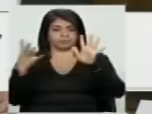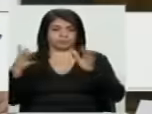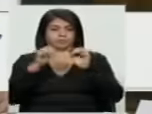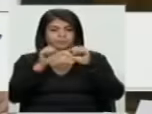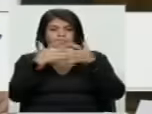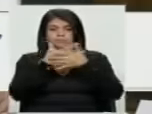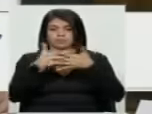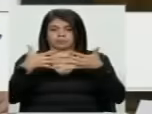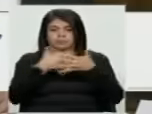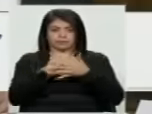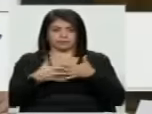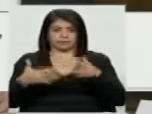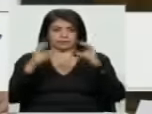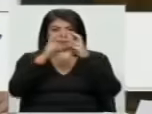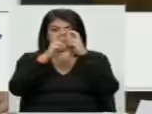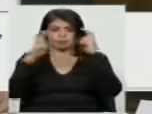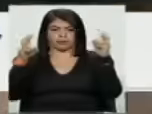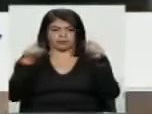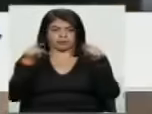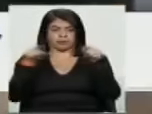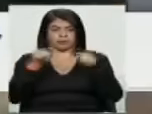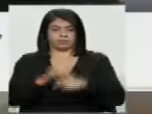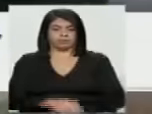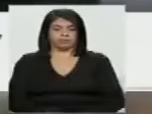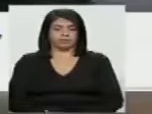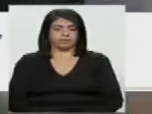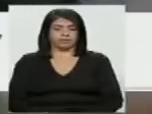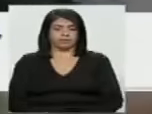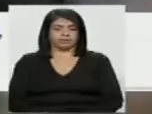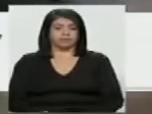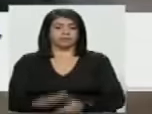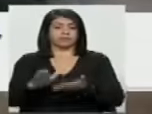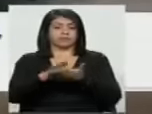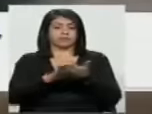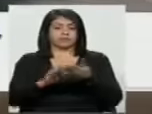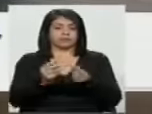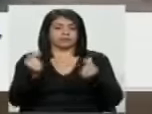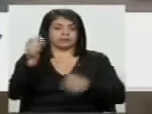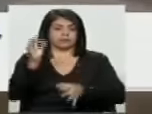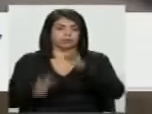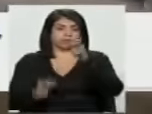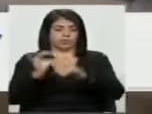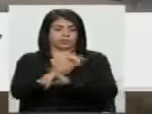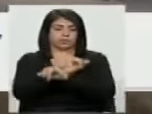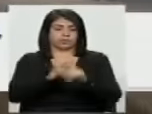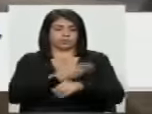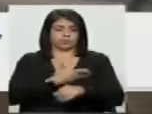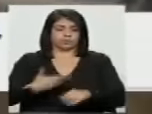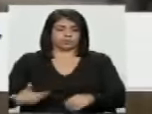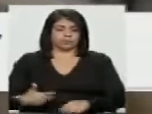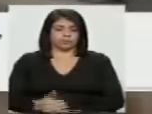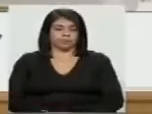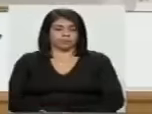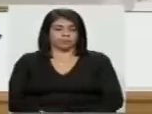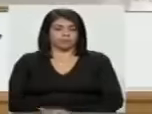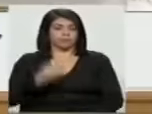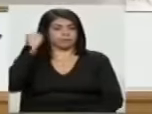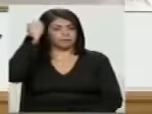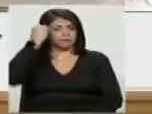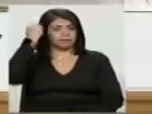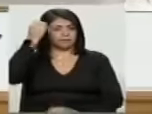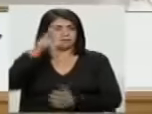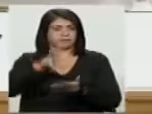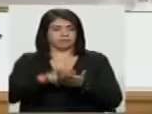29, quedando redactado en los siguientes términos. Epígrafe, disolución judicial. Es todo, presidente. En consideración